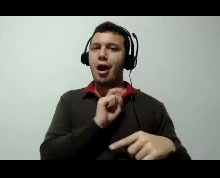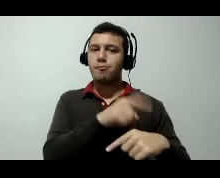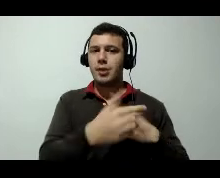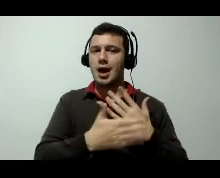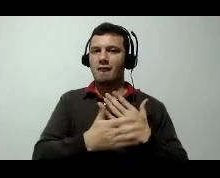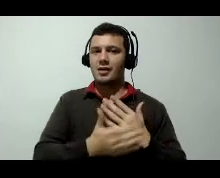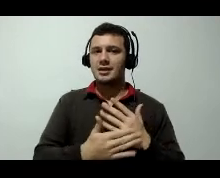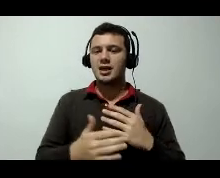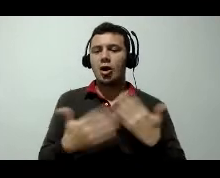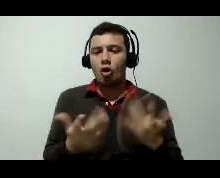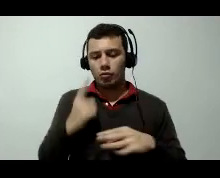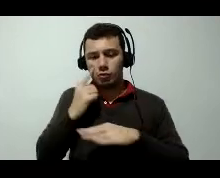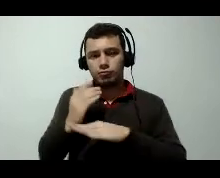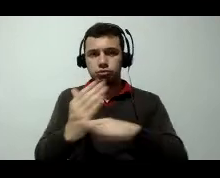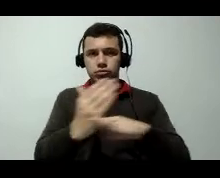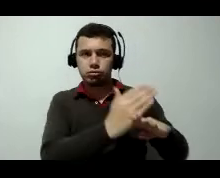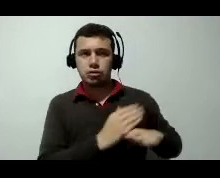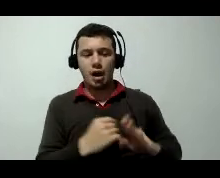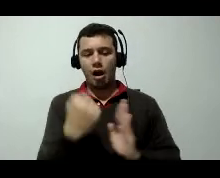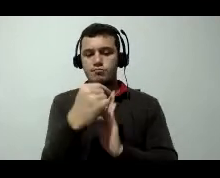bioseguridad.